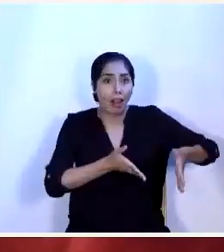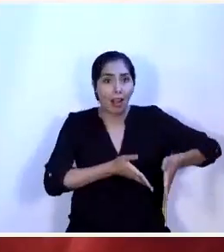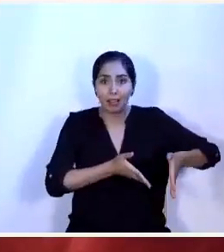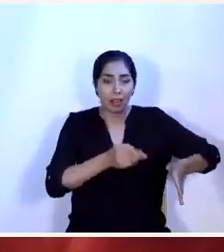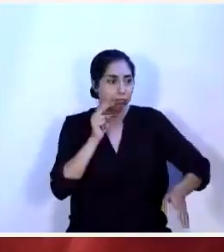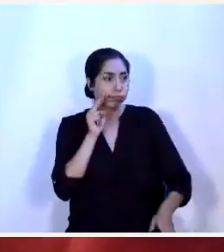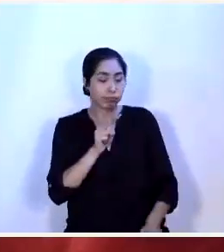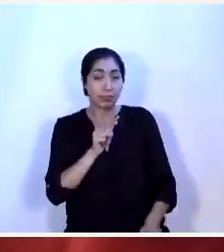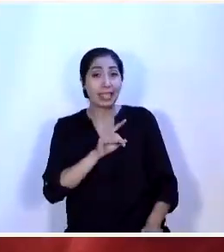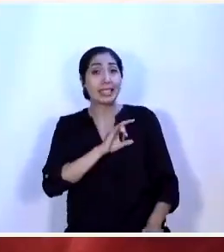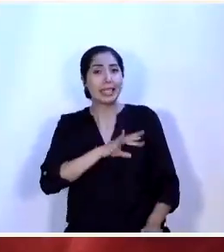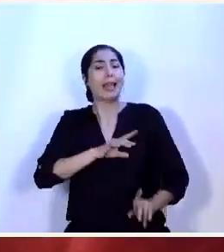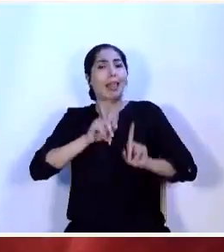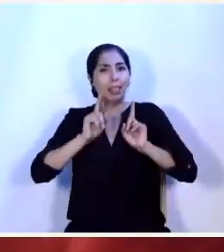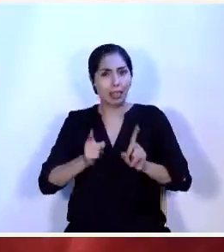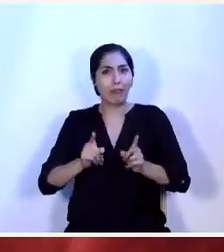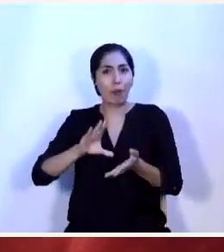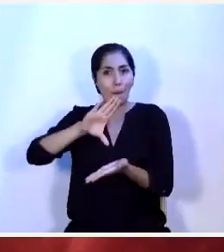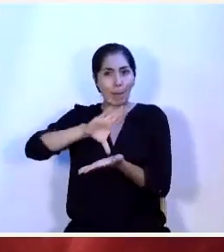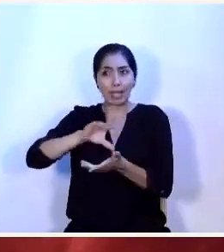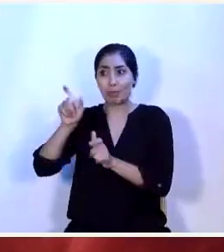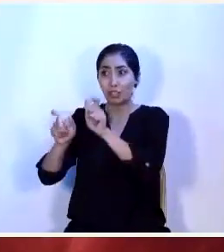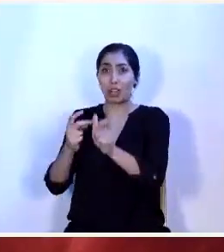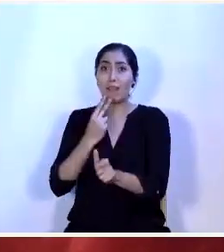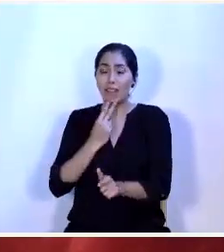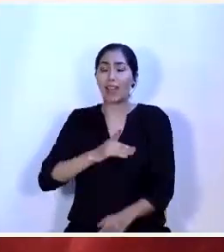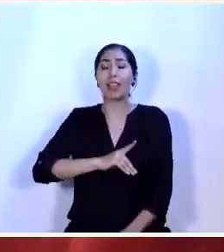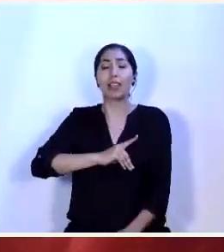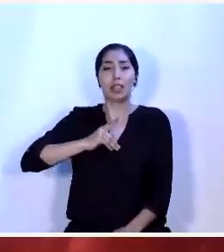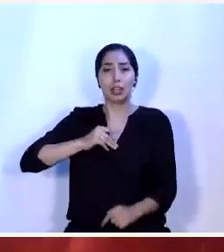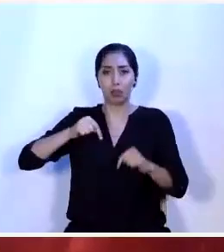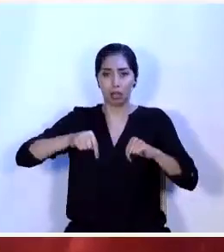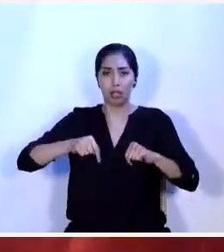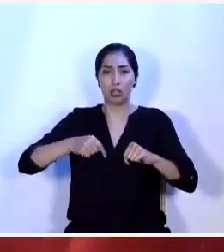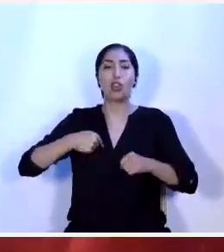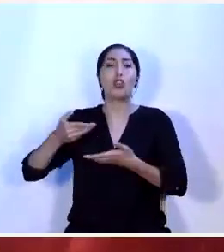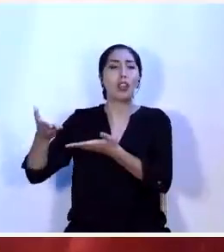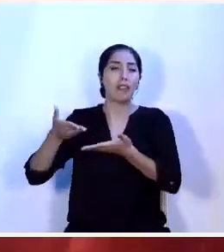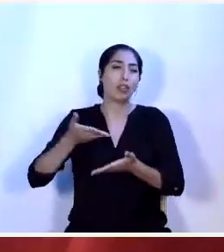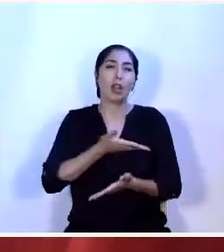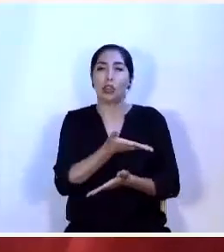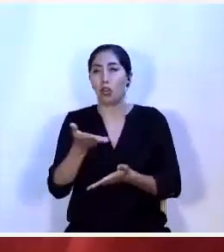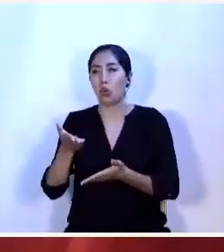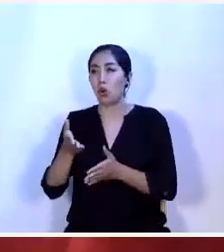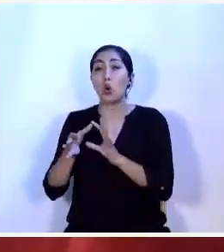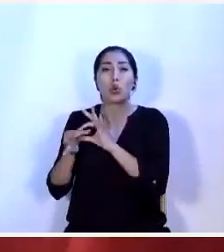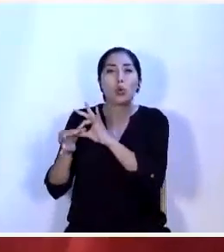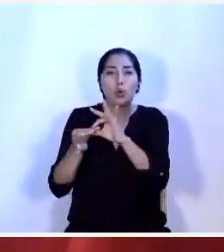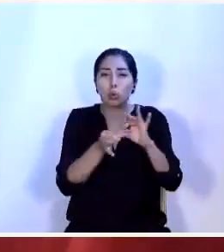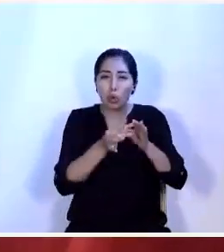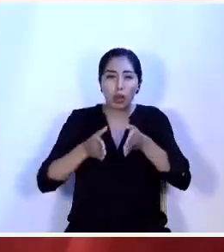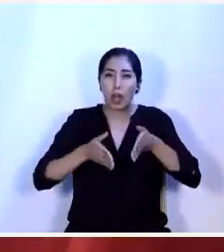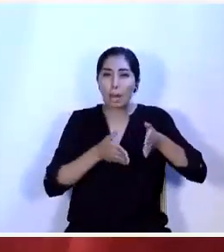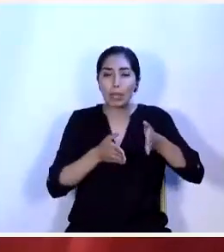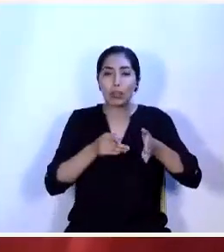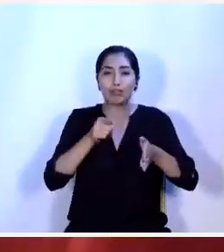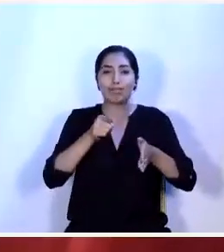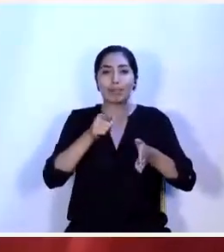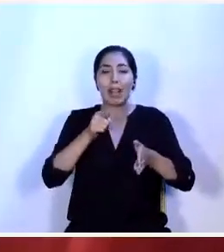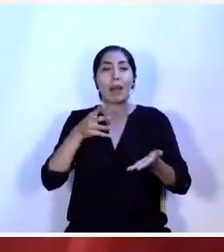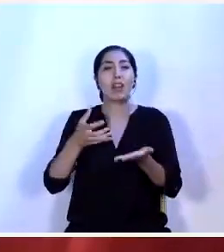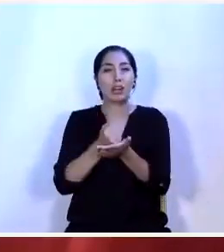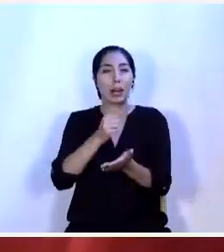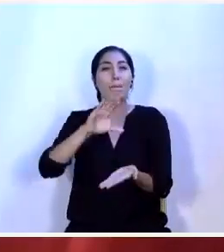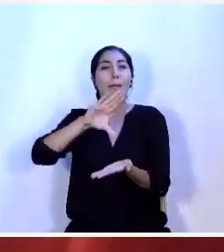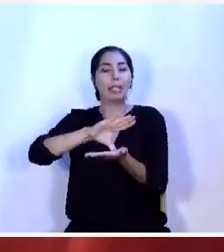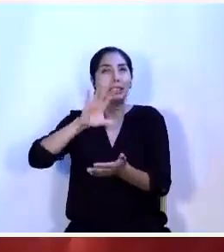ser un país en que sus habitantes vivan dignamente, y los invito a todos a recorrer juntos ese camino hacia ese país que imaginamos. No va a